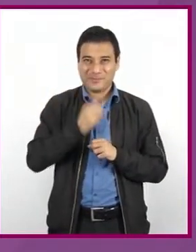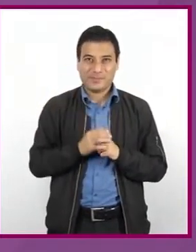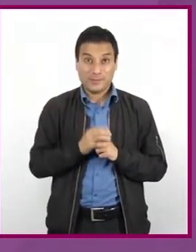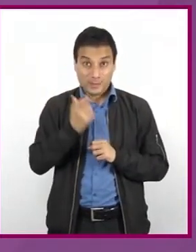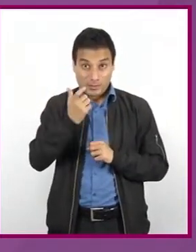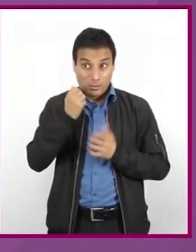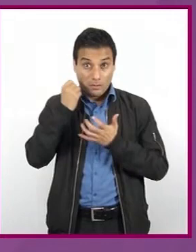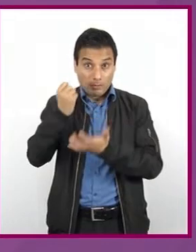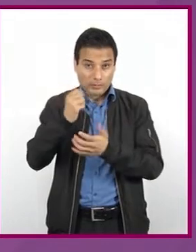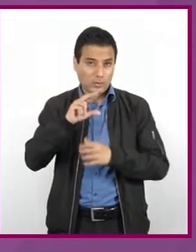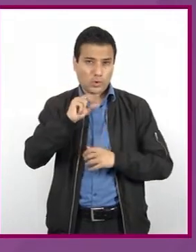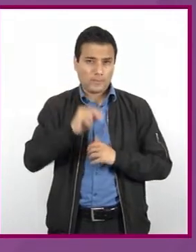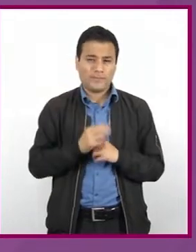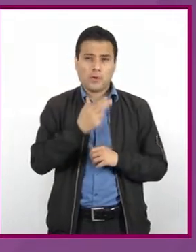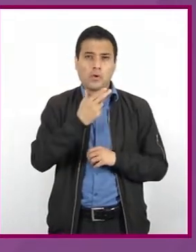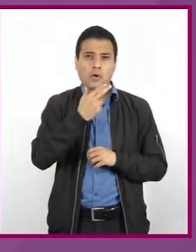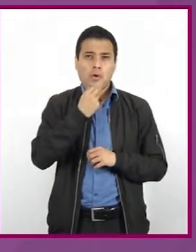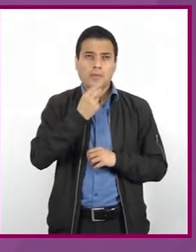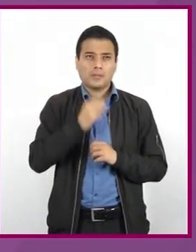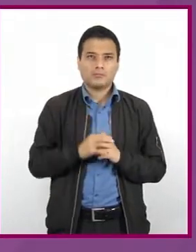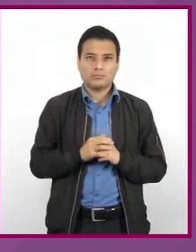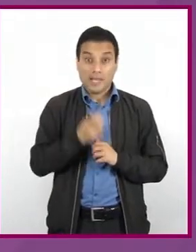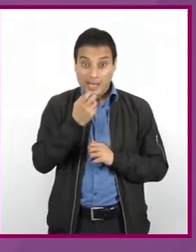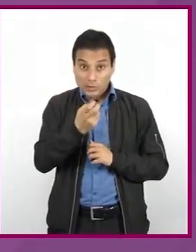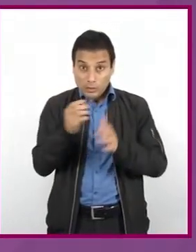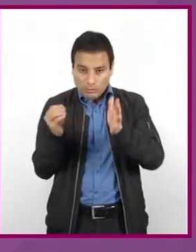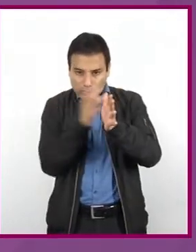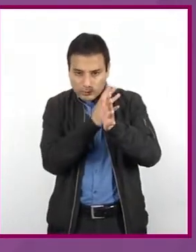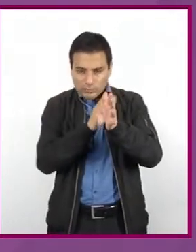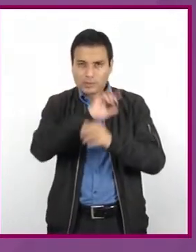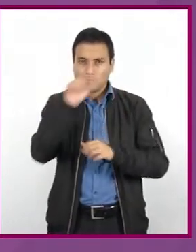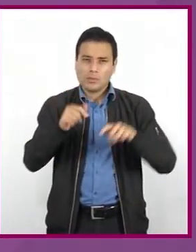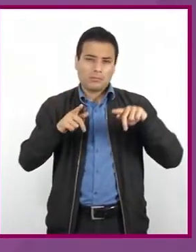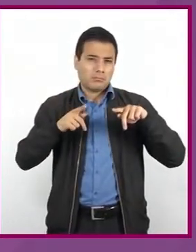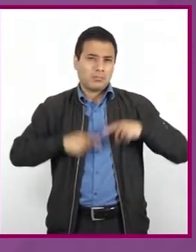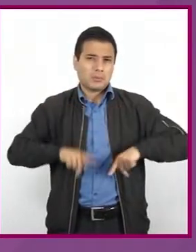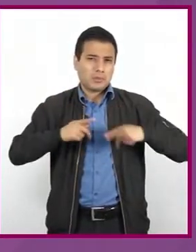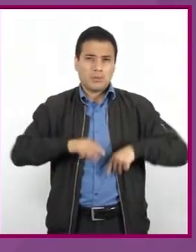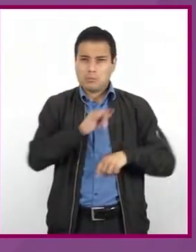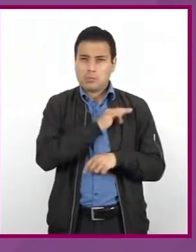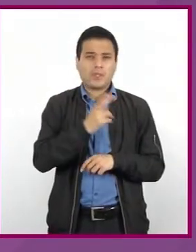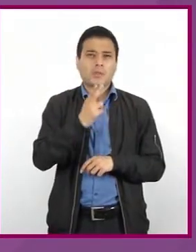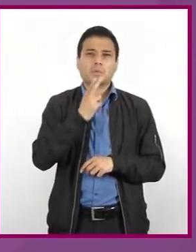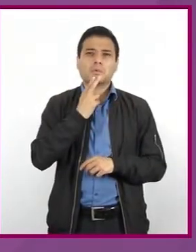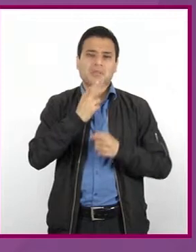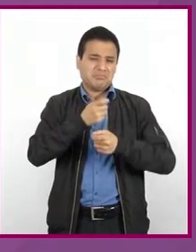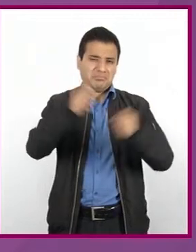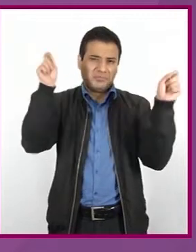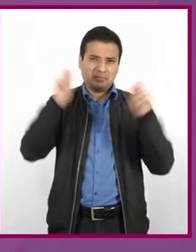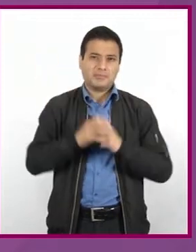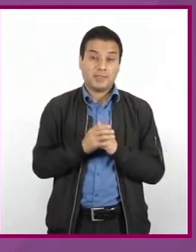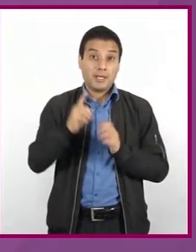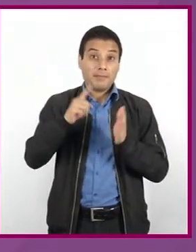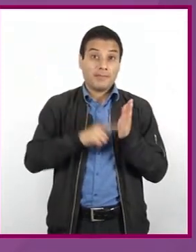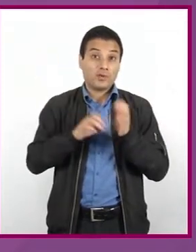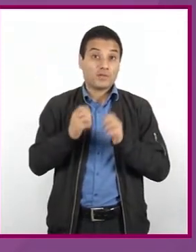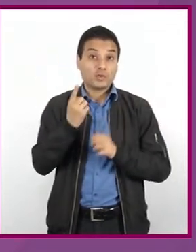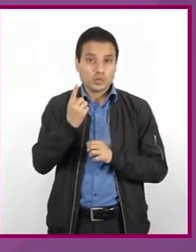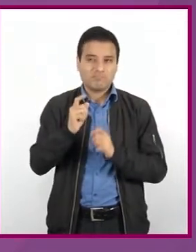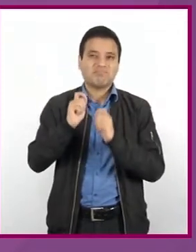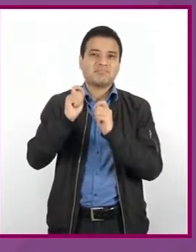dinero. Él donó su descubrimiento a la humanidad para ser utilizado libremente. Por ello, en 1901 se le concedió el